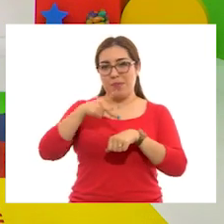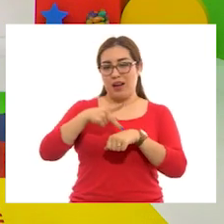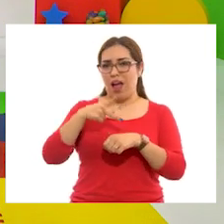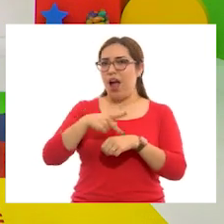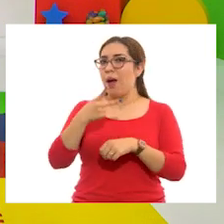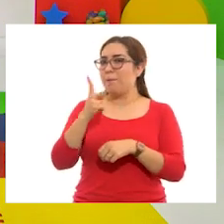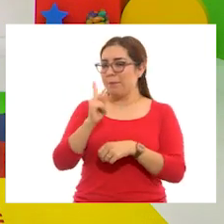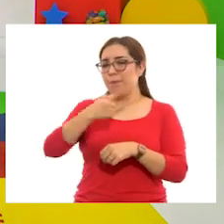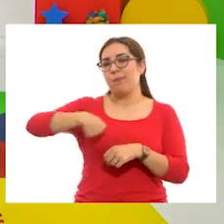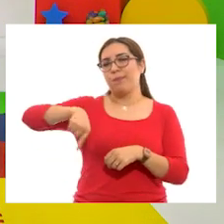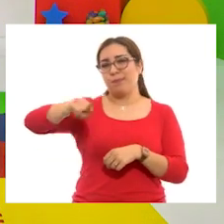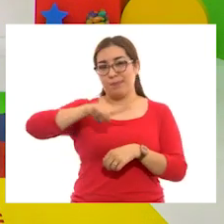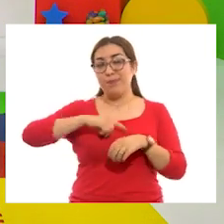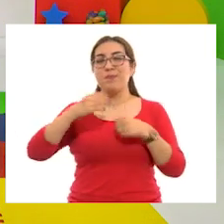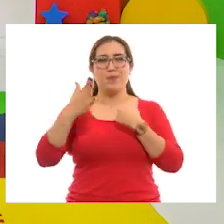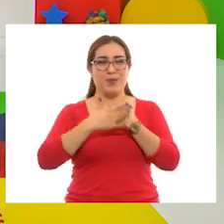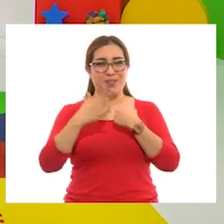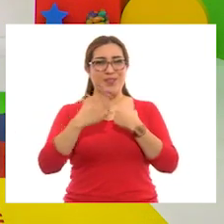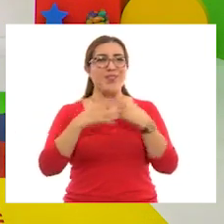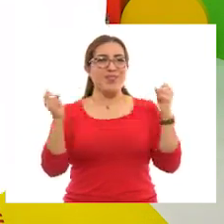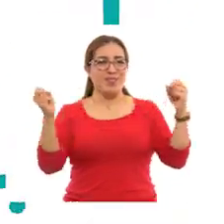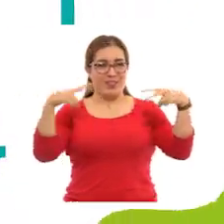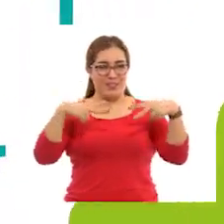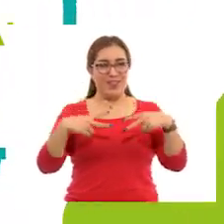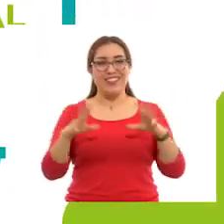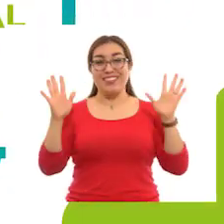Tenemos una cita muy pronto, ¿eh? ¡Adiós!